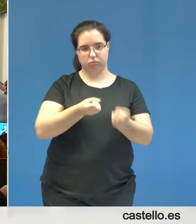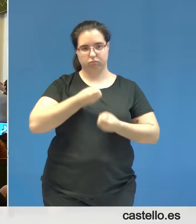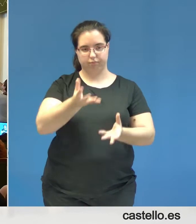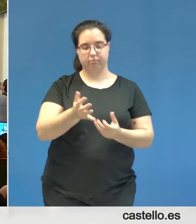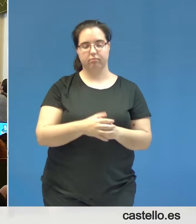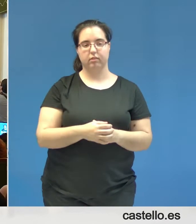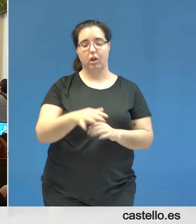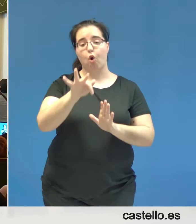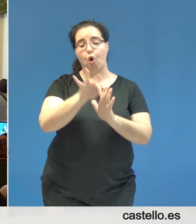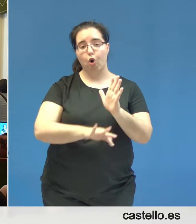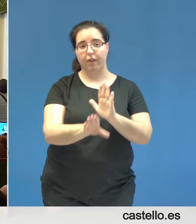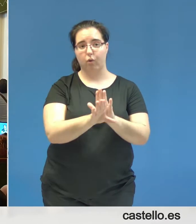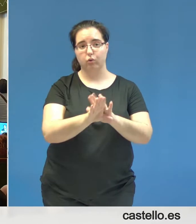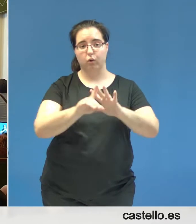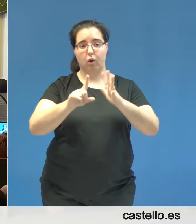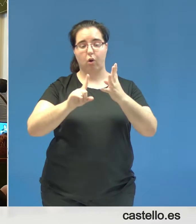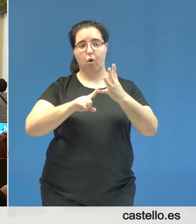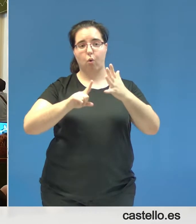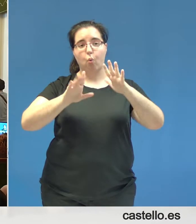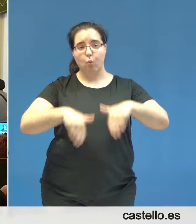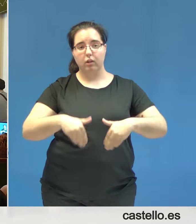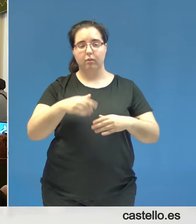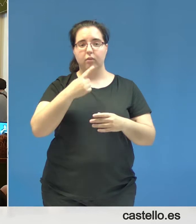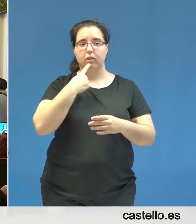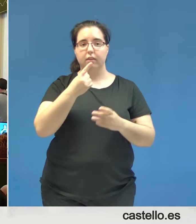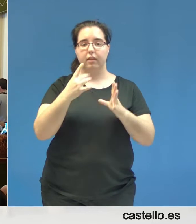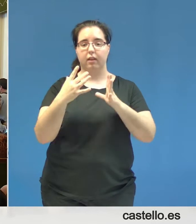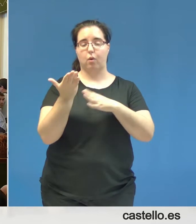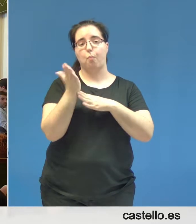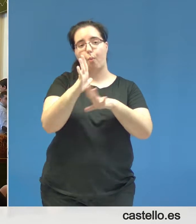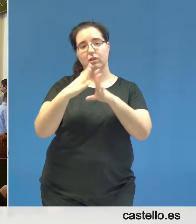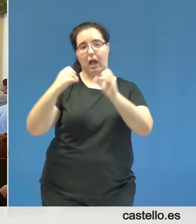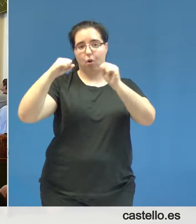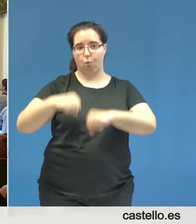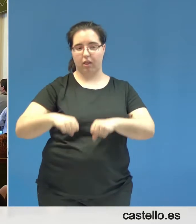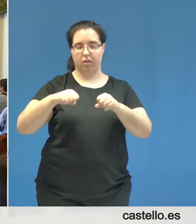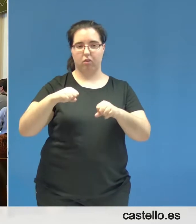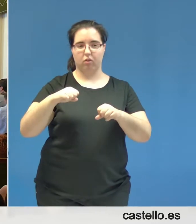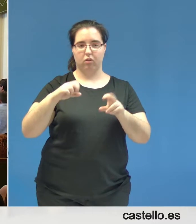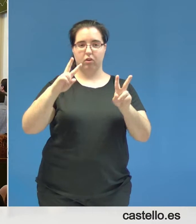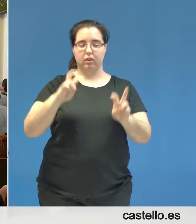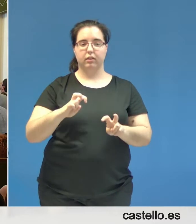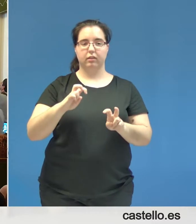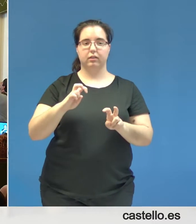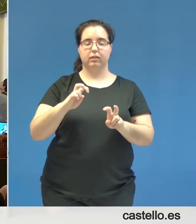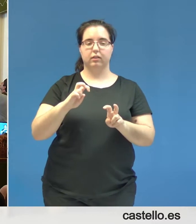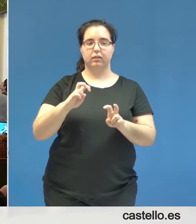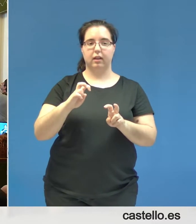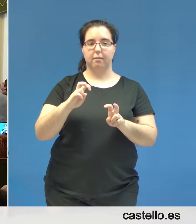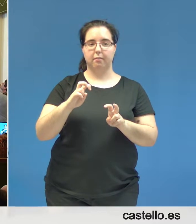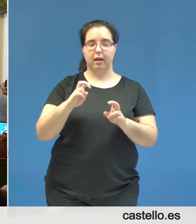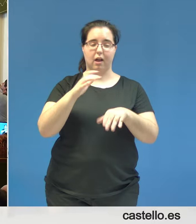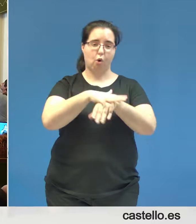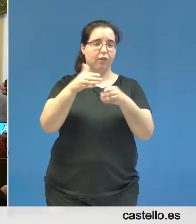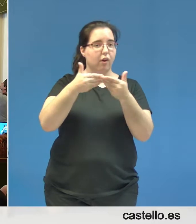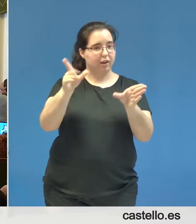el orden del día, el último punto es una propuesta de acuerdo que es de aprobación de la concejala de gestión municipal dictaminada por la Comisión de Gobierno Abierto y